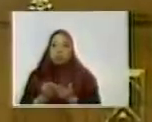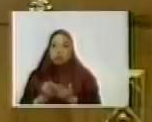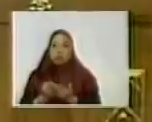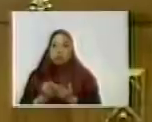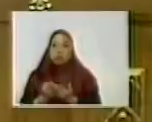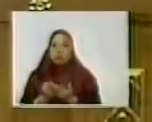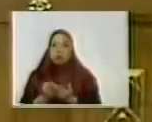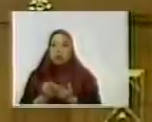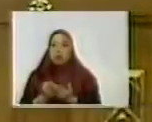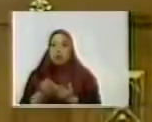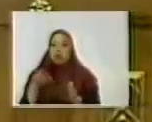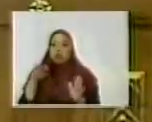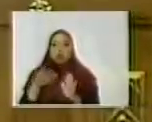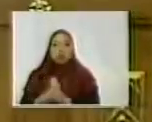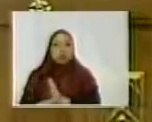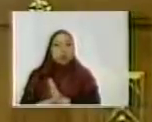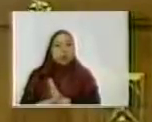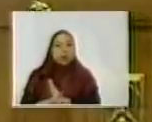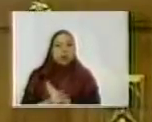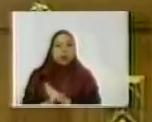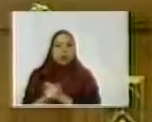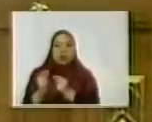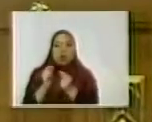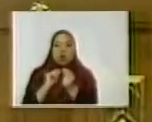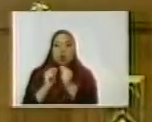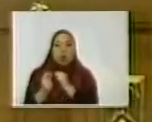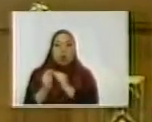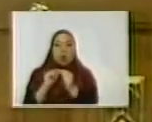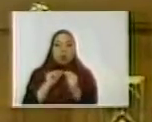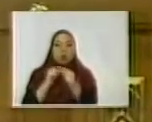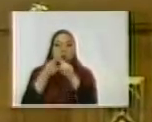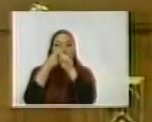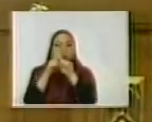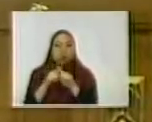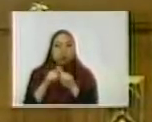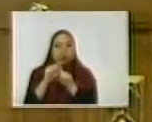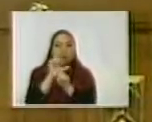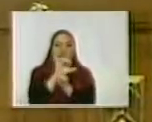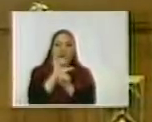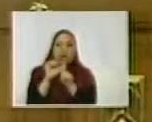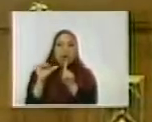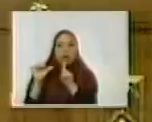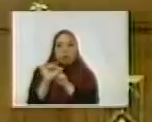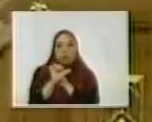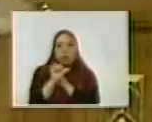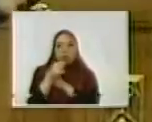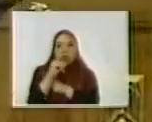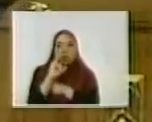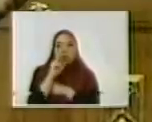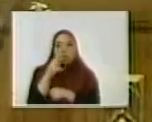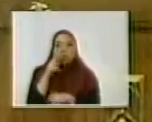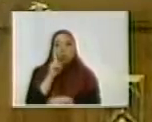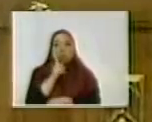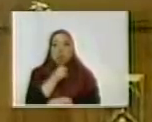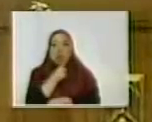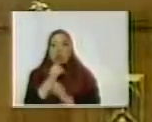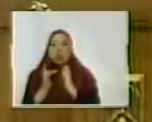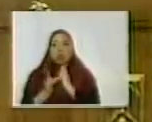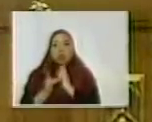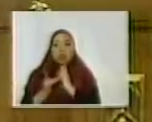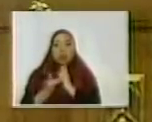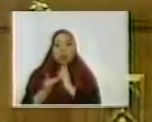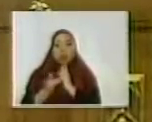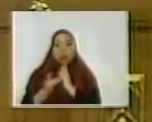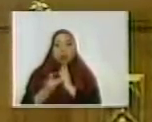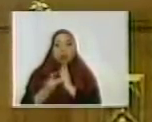que tiene que ver con regulación de un ecosistema, como lo llamamos técnicamente,